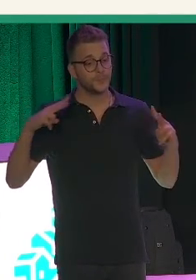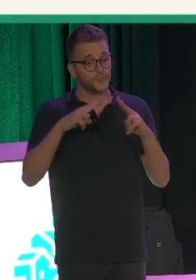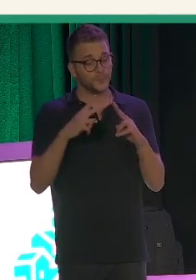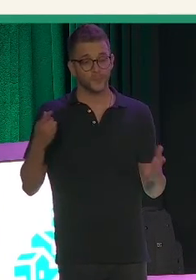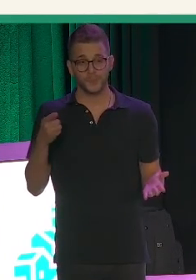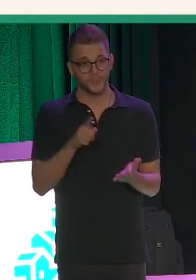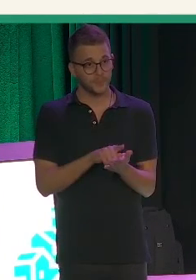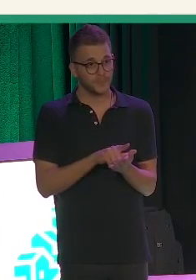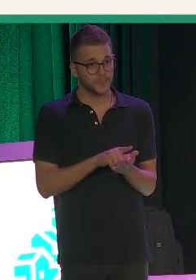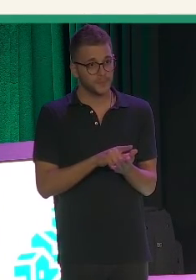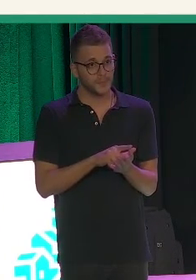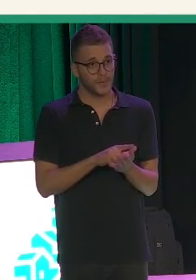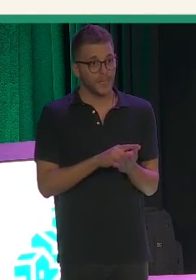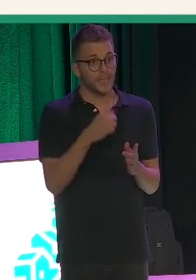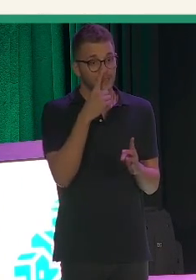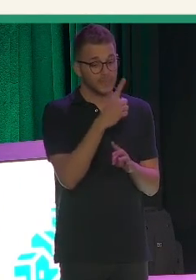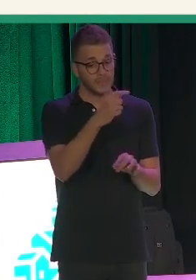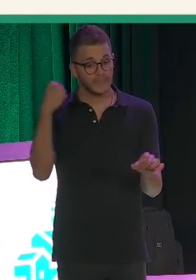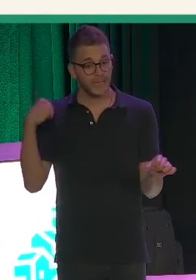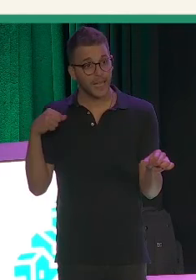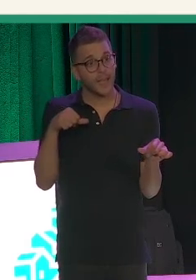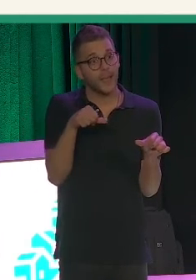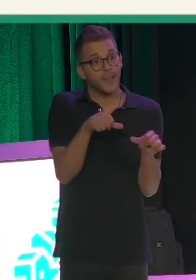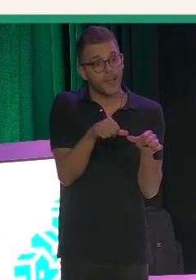hayamos recogido éxitos de